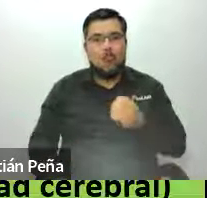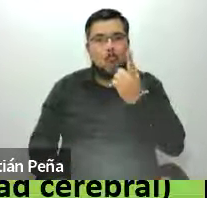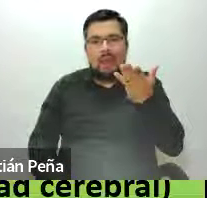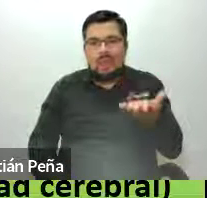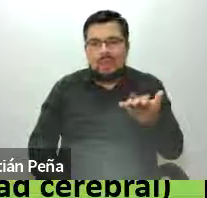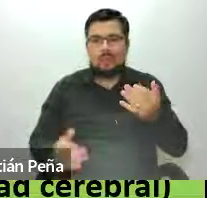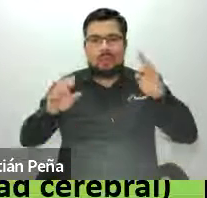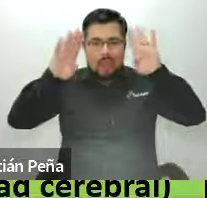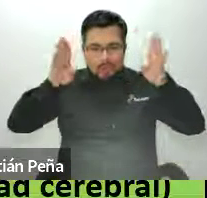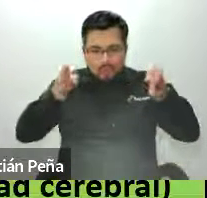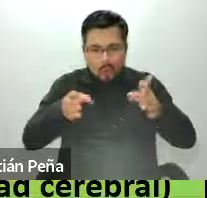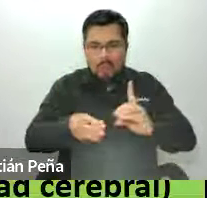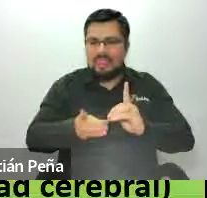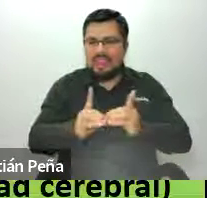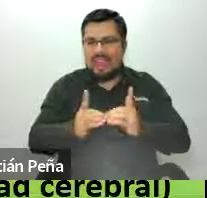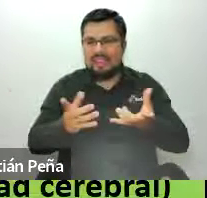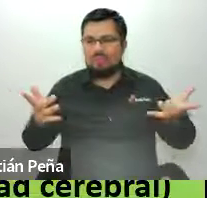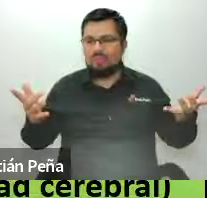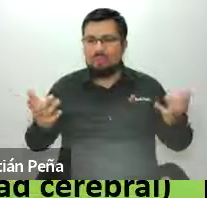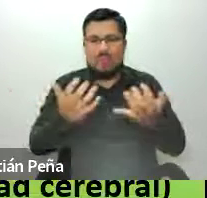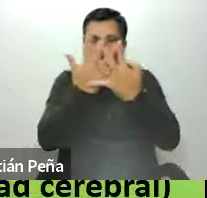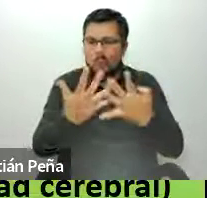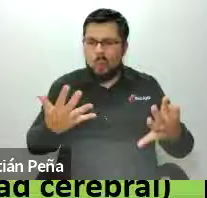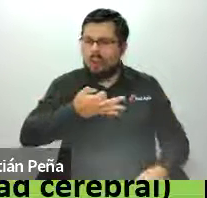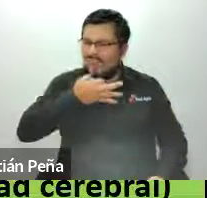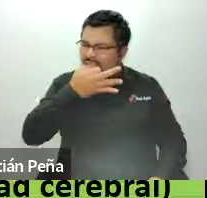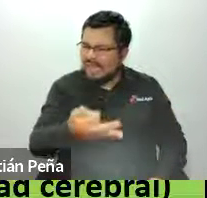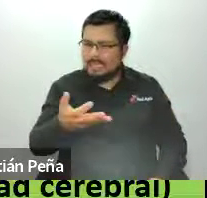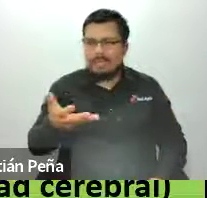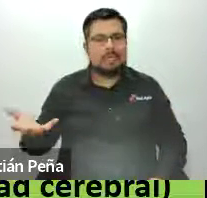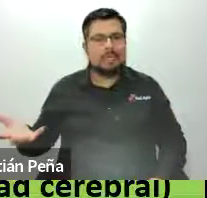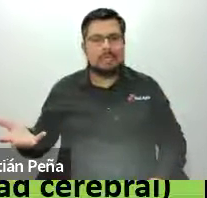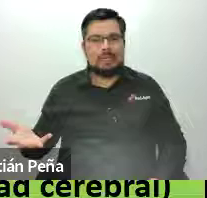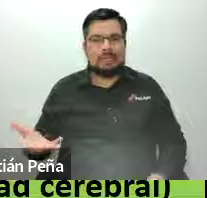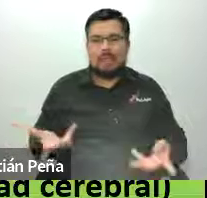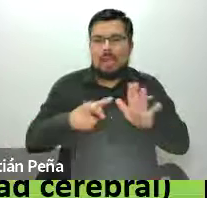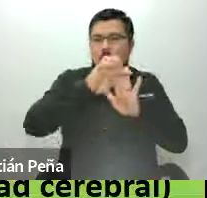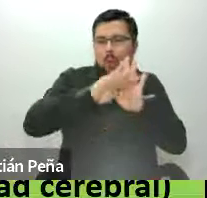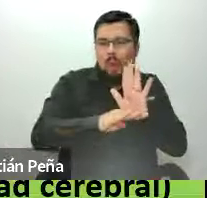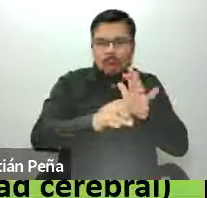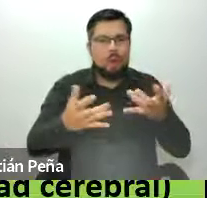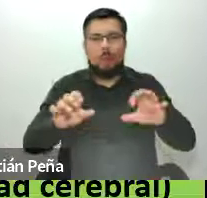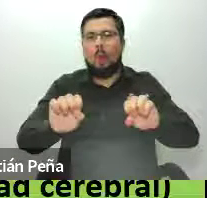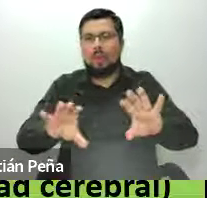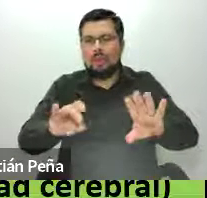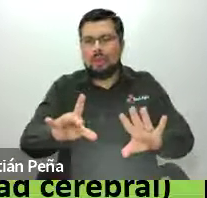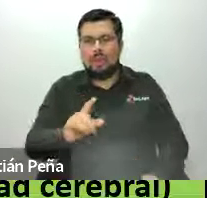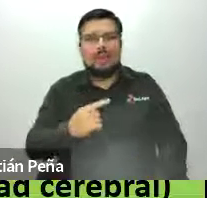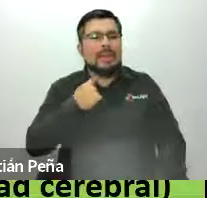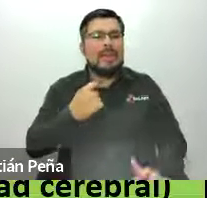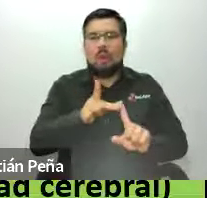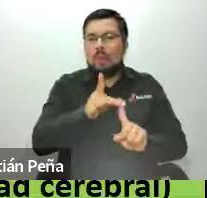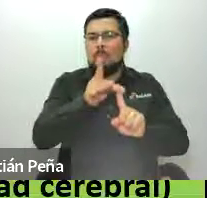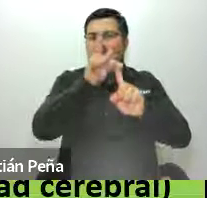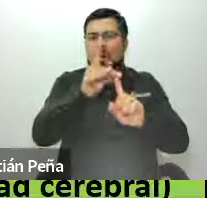didácticos? ¿No? ¿Qué plantea el currículum? ¿Qué dicen los programas respecto de cómo se debe enseñar? ¿Qué es lo relevante para ellos?